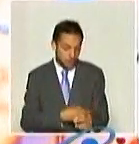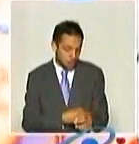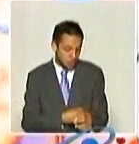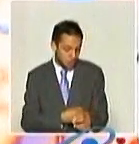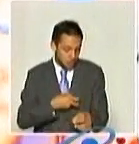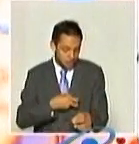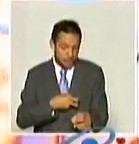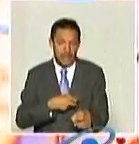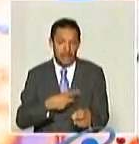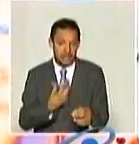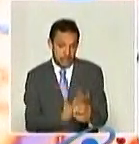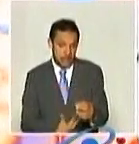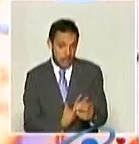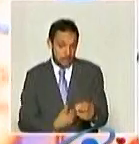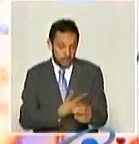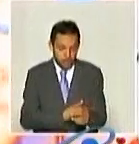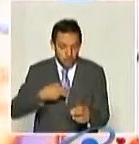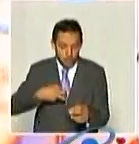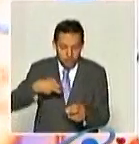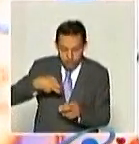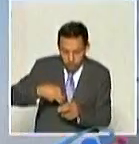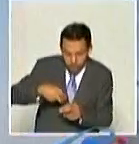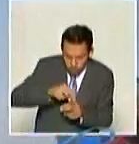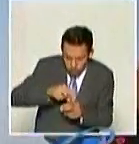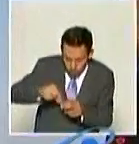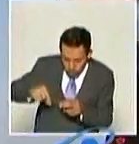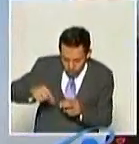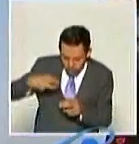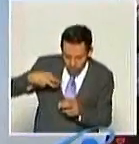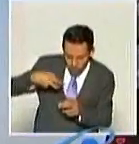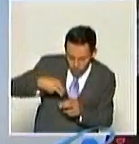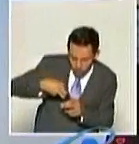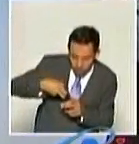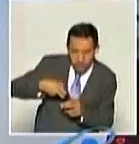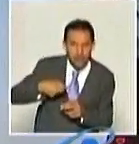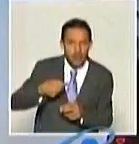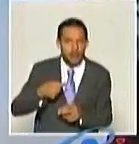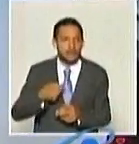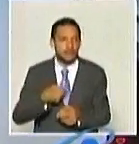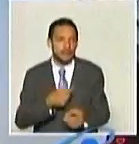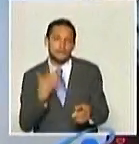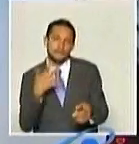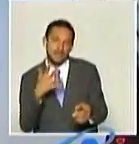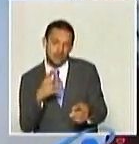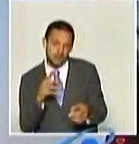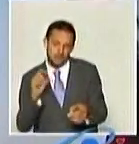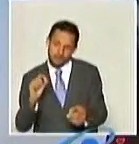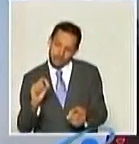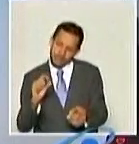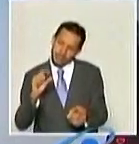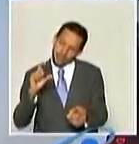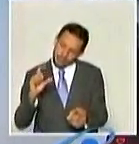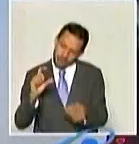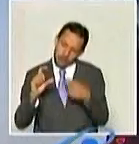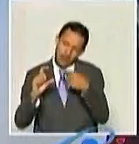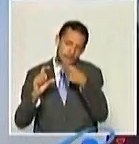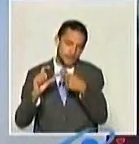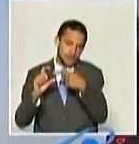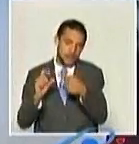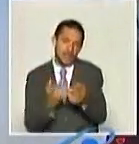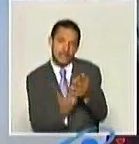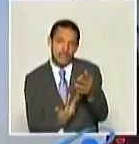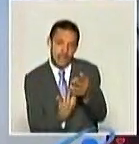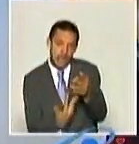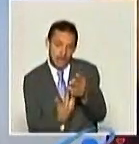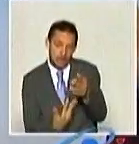paciente. El paciente va al laboratorio, les traen una determinada cantidad de sangre, la pasan